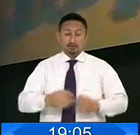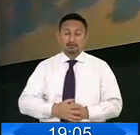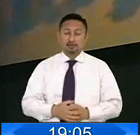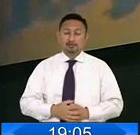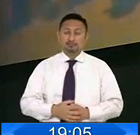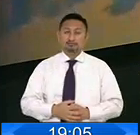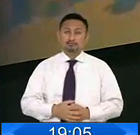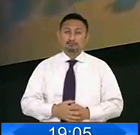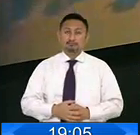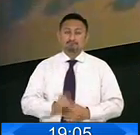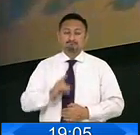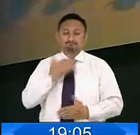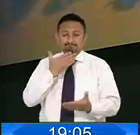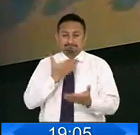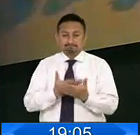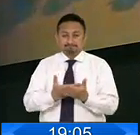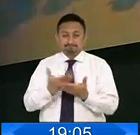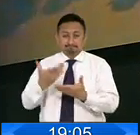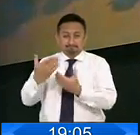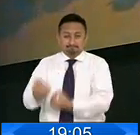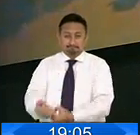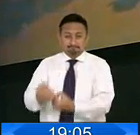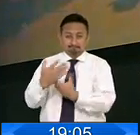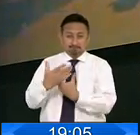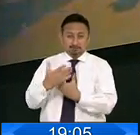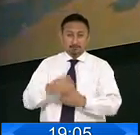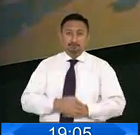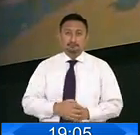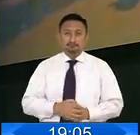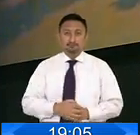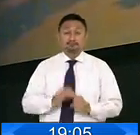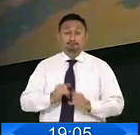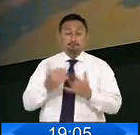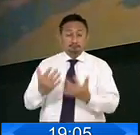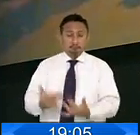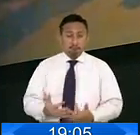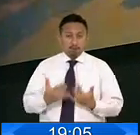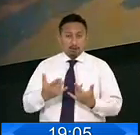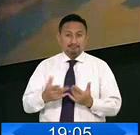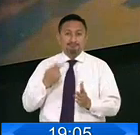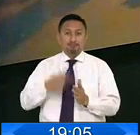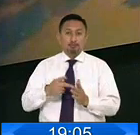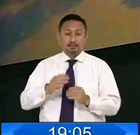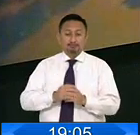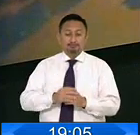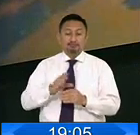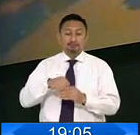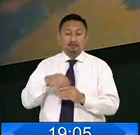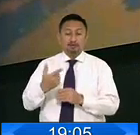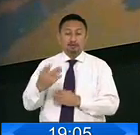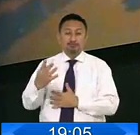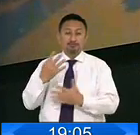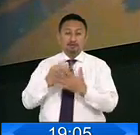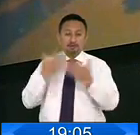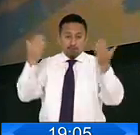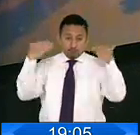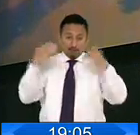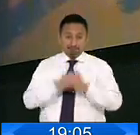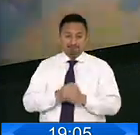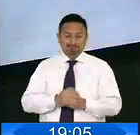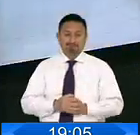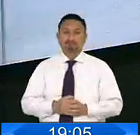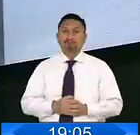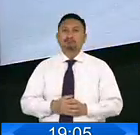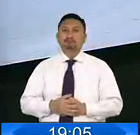compañeros. Gracias, Charlie, por traernos esa información de primera mano. Estaremos atentos de lo que ocurre en los exteriores de la cárcel de Guayaquil. Muy buenas